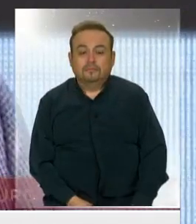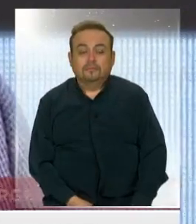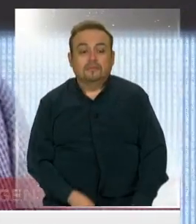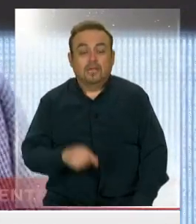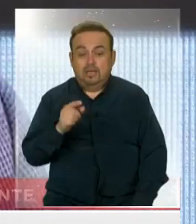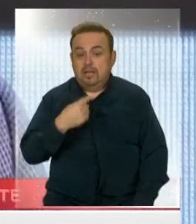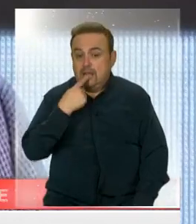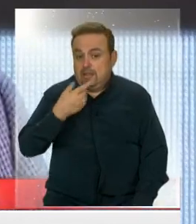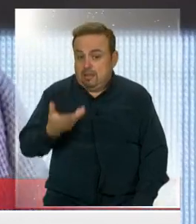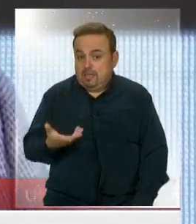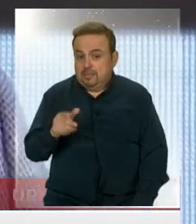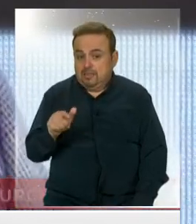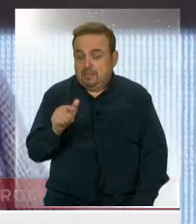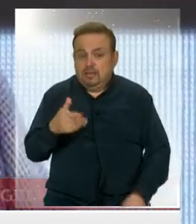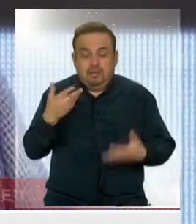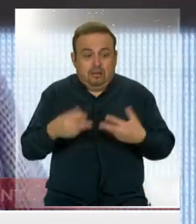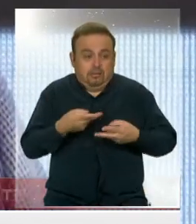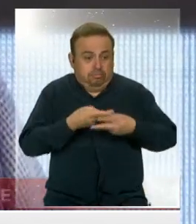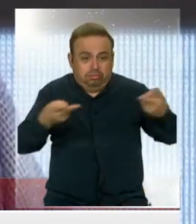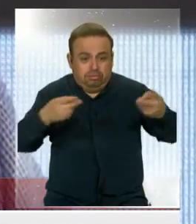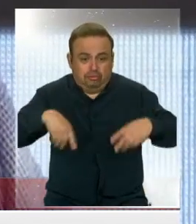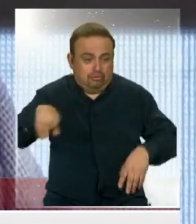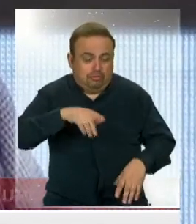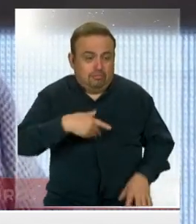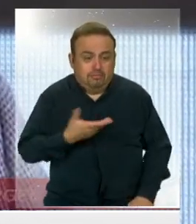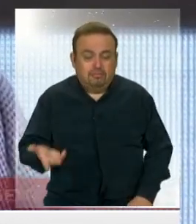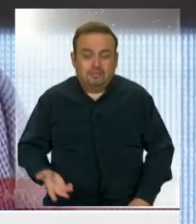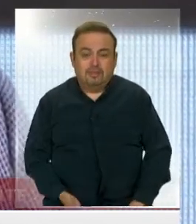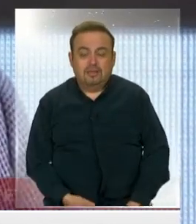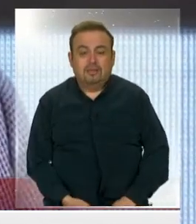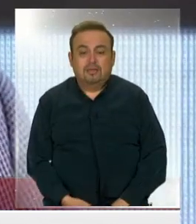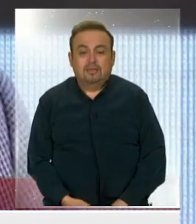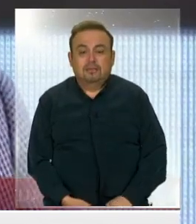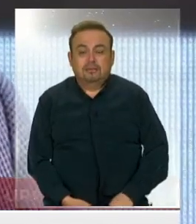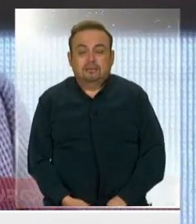Es lo que dice, lo que ya están diciendo todos.